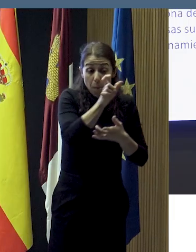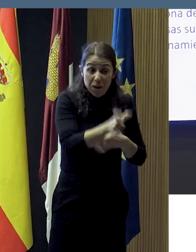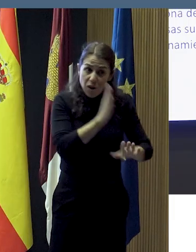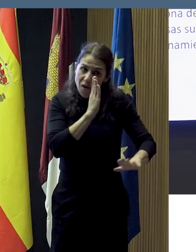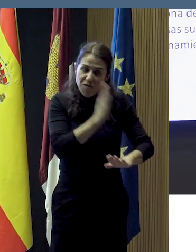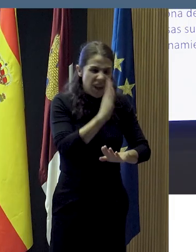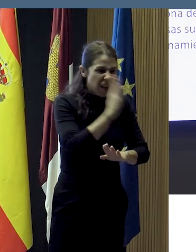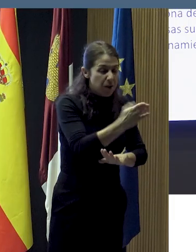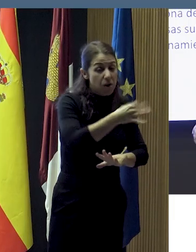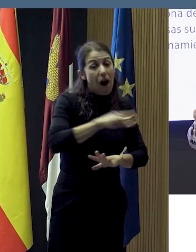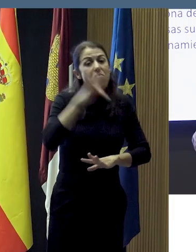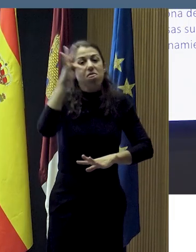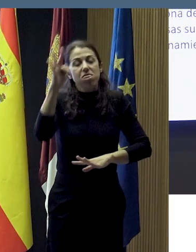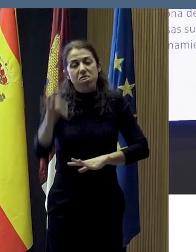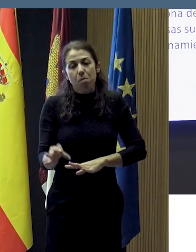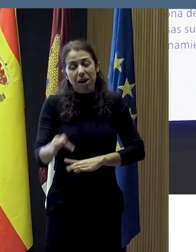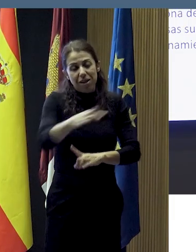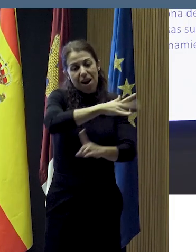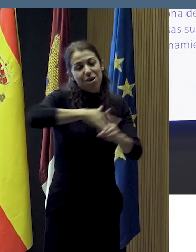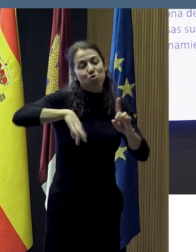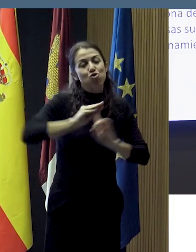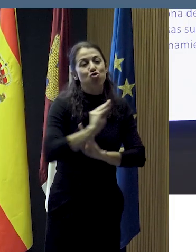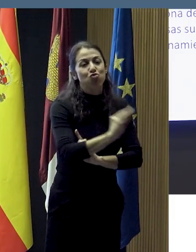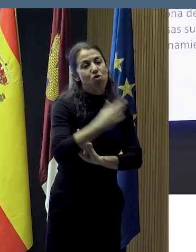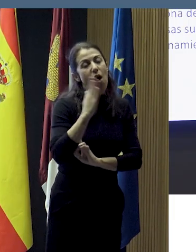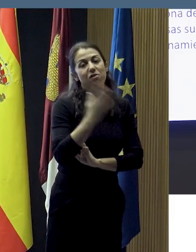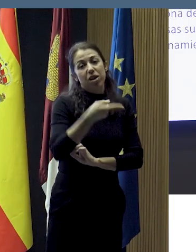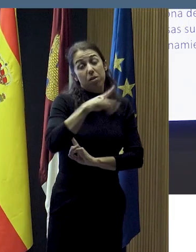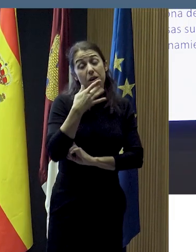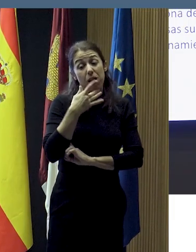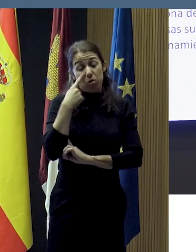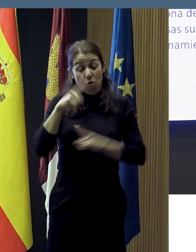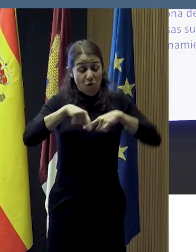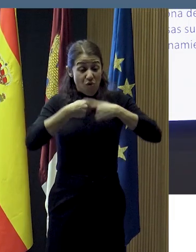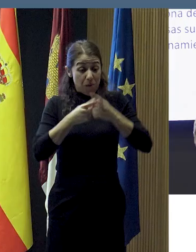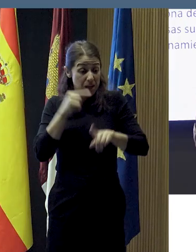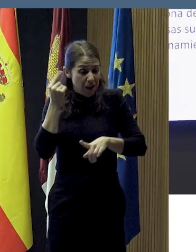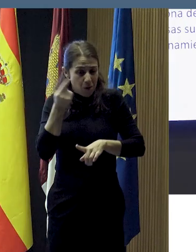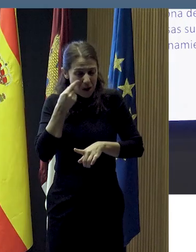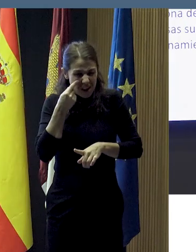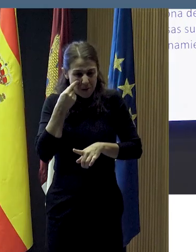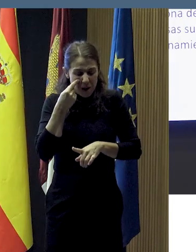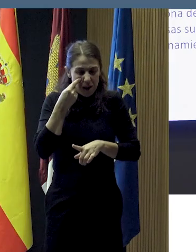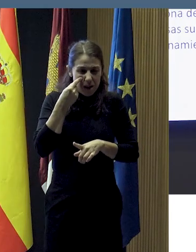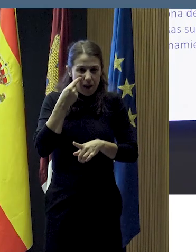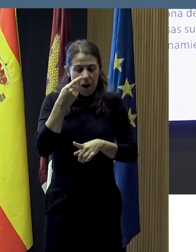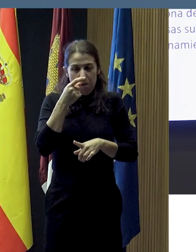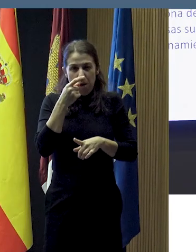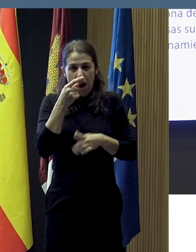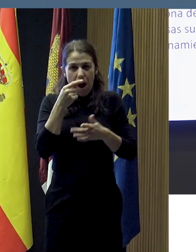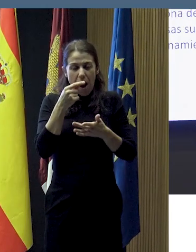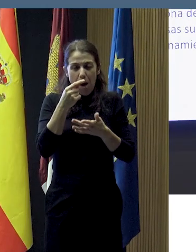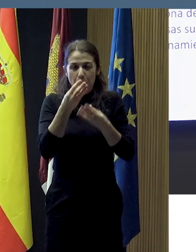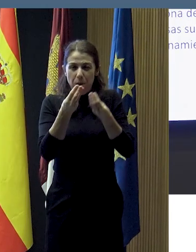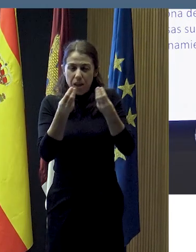persona que la sufre, sino a todo el entorno que ve cómo su familiar pues se va desdibujando en ese sentido y